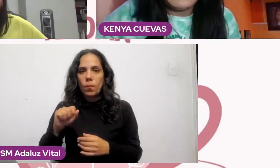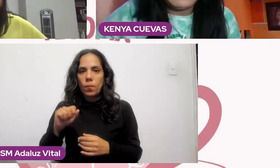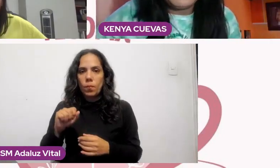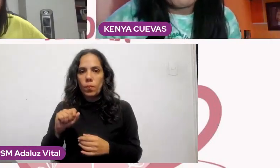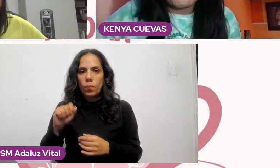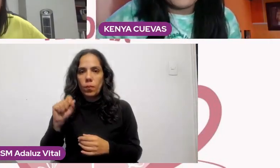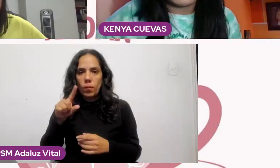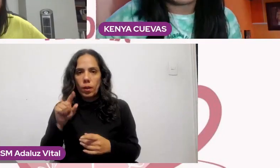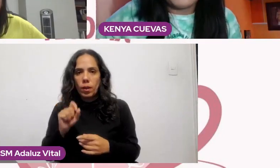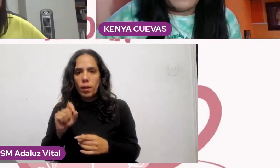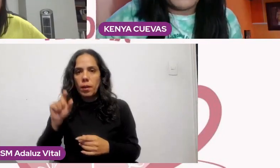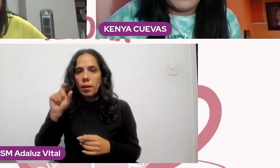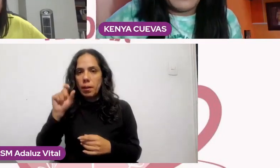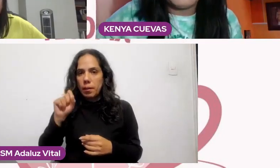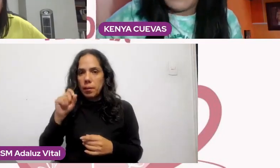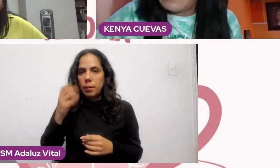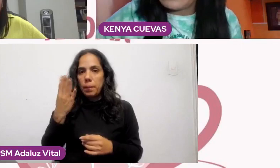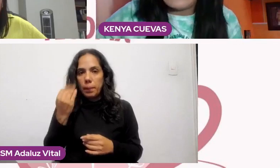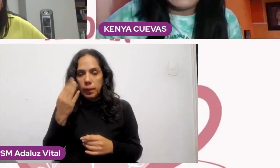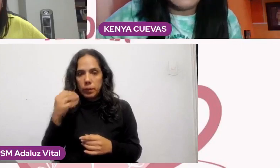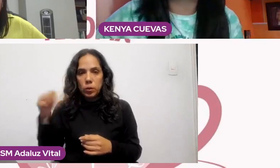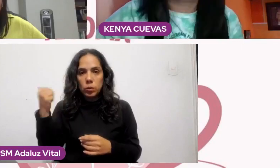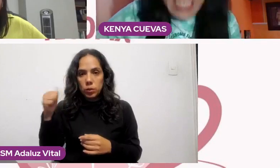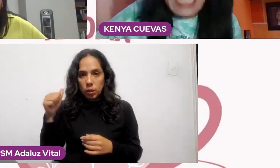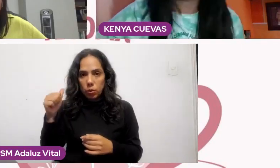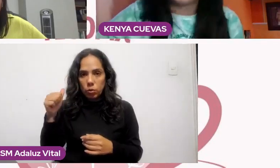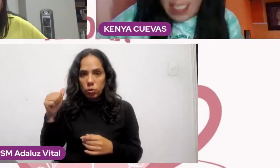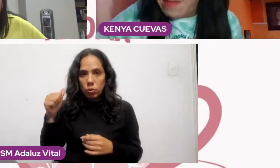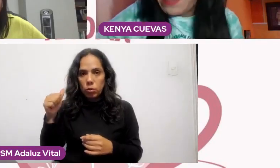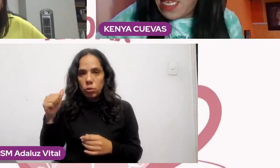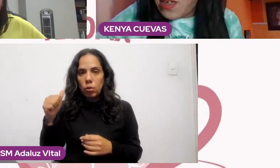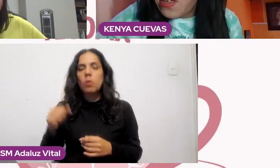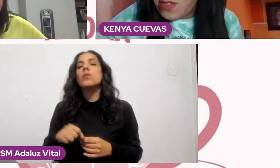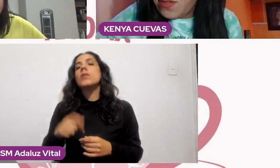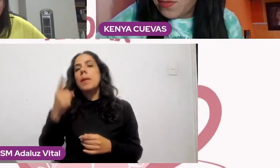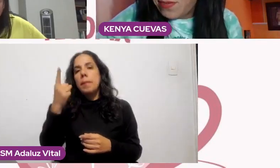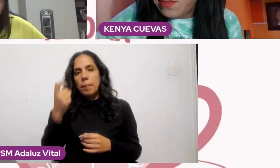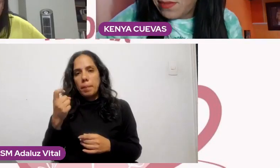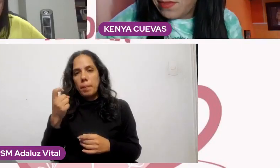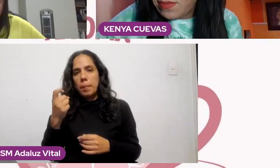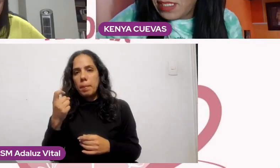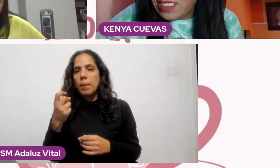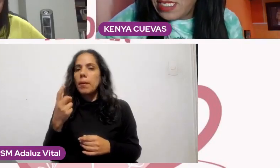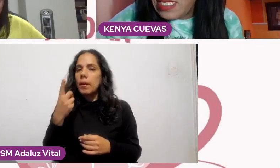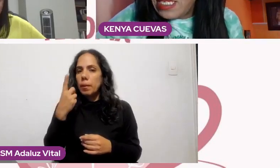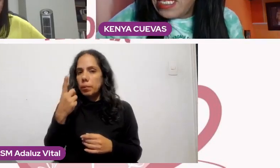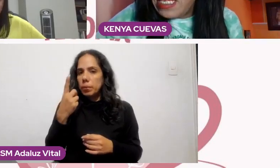de agosto, 1 y 3 de septiembre, aquí en la Ciudad de México, y en la